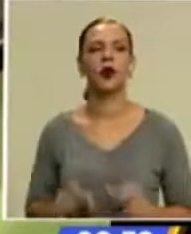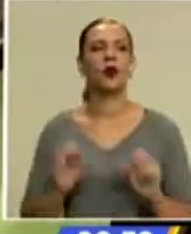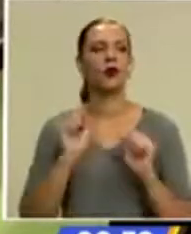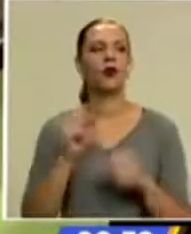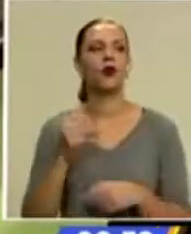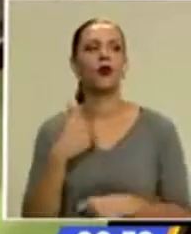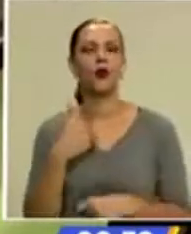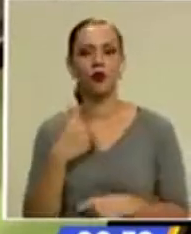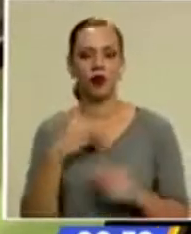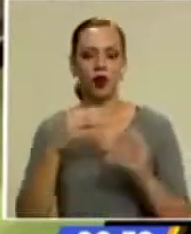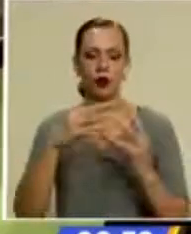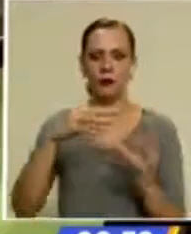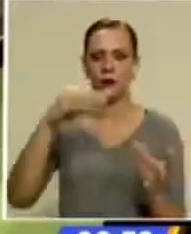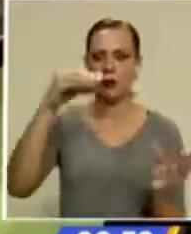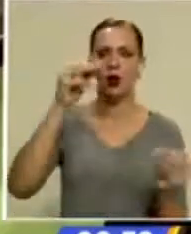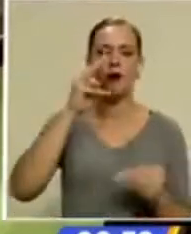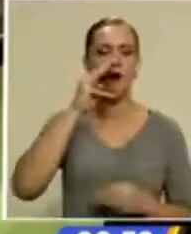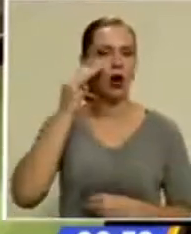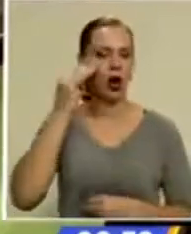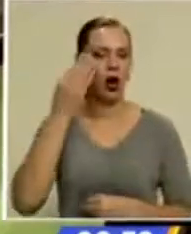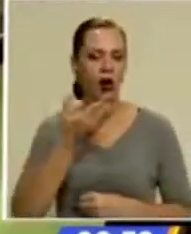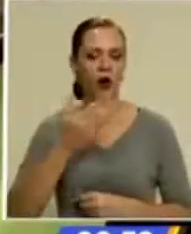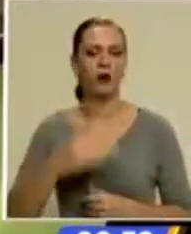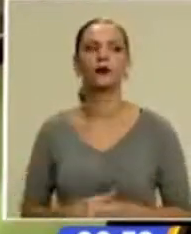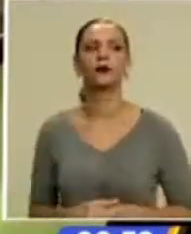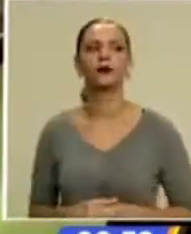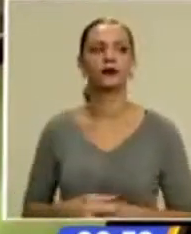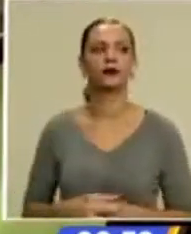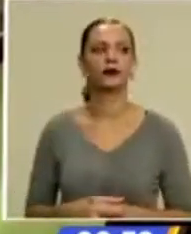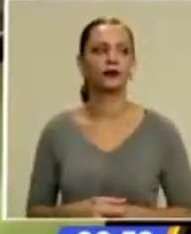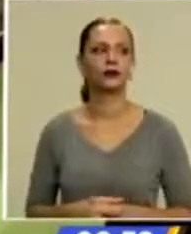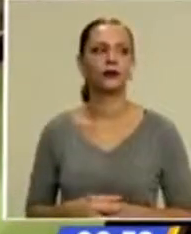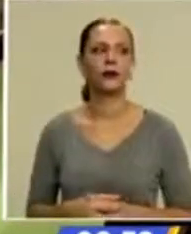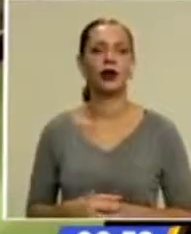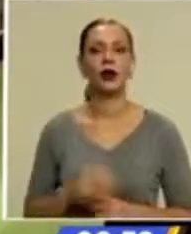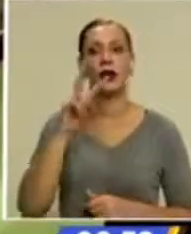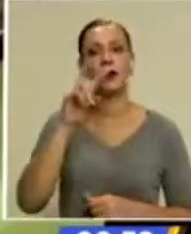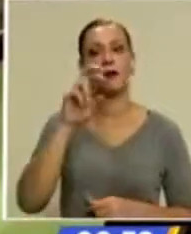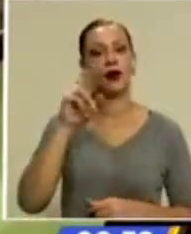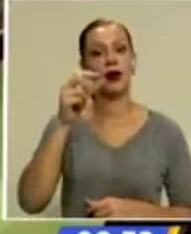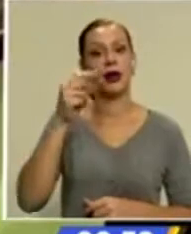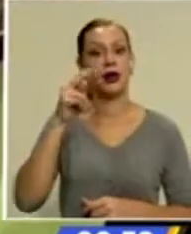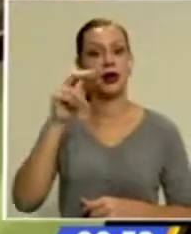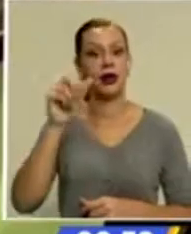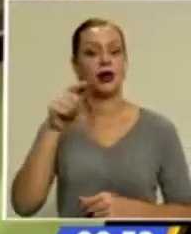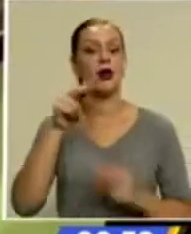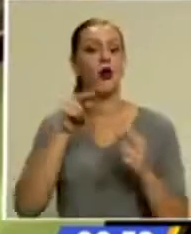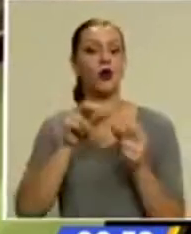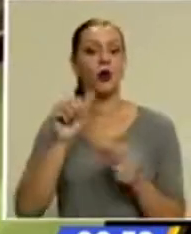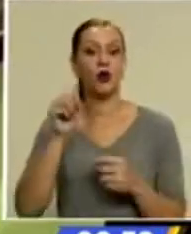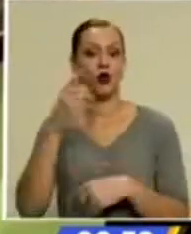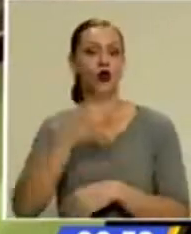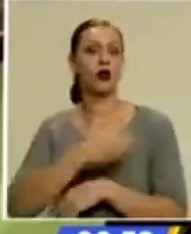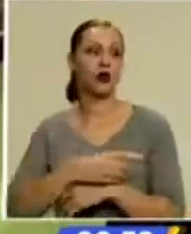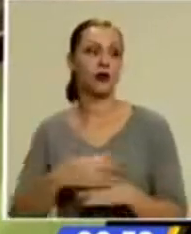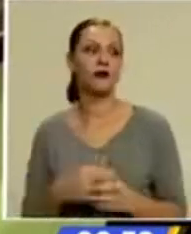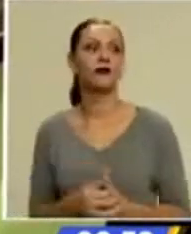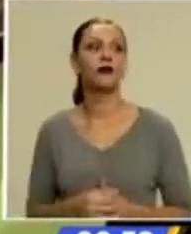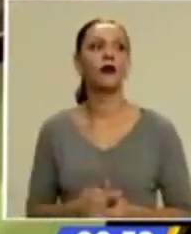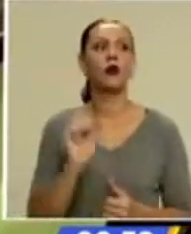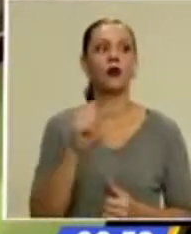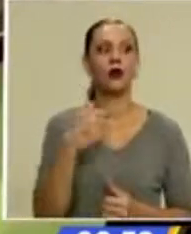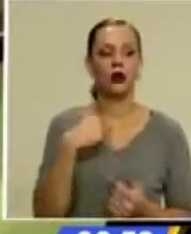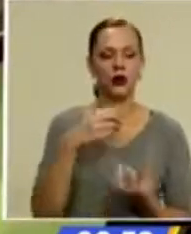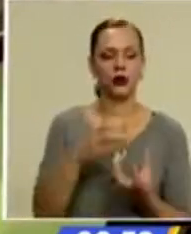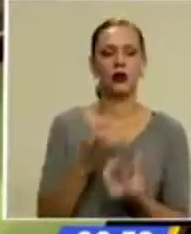pueden haber berenjenas. Uy, vamos, berenjena, esa es berenjena china, la que conocí el otro día. ¿Puede haber